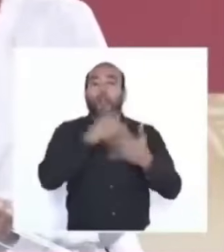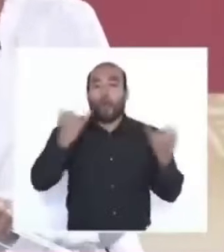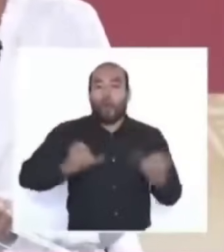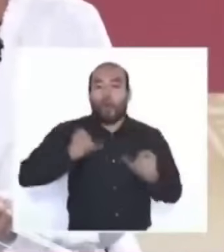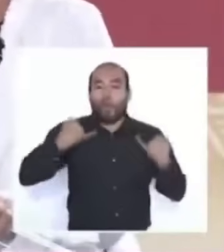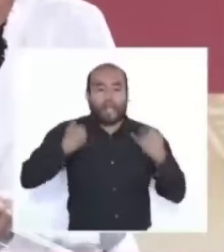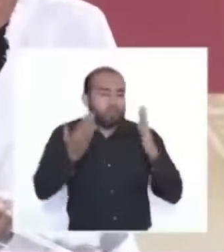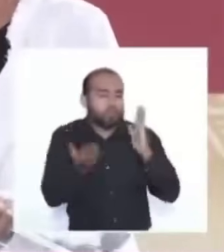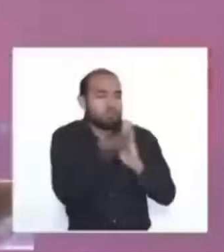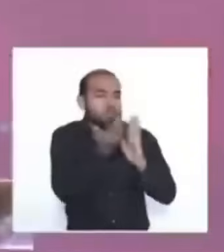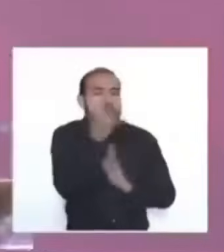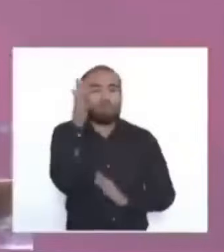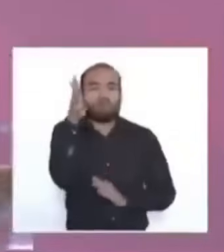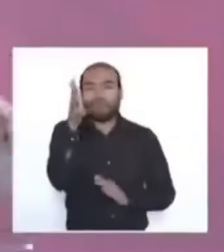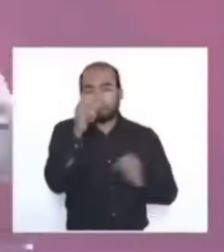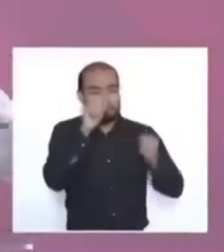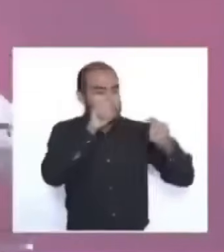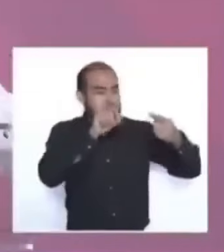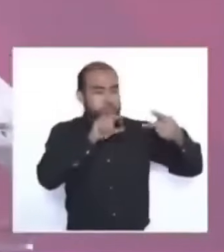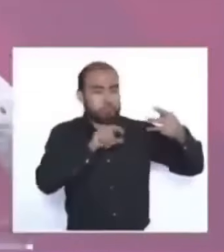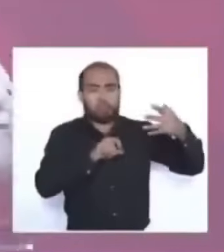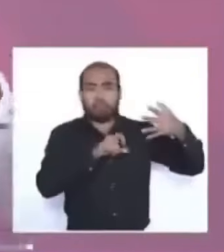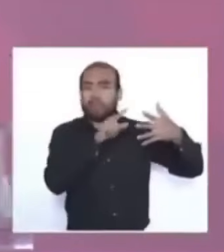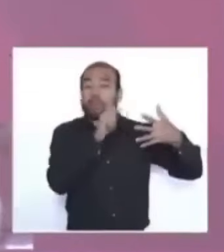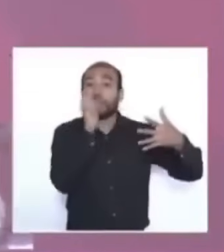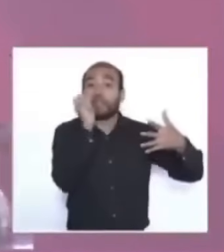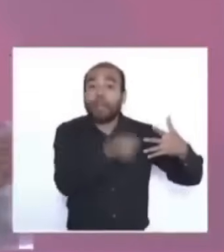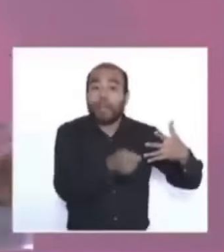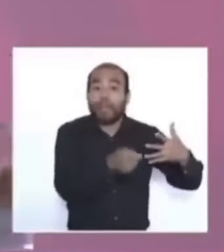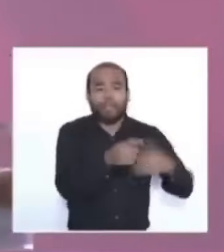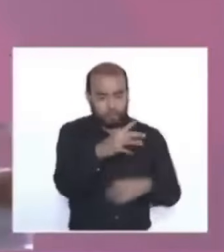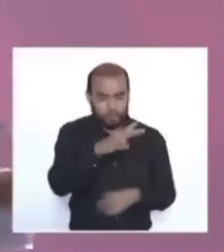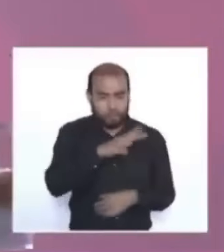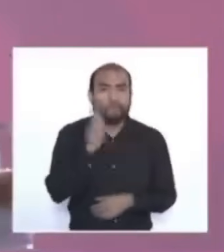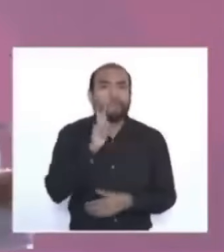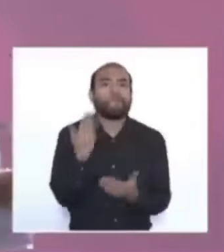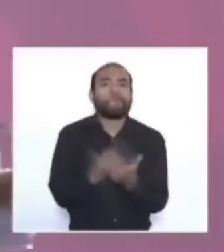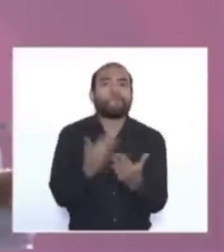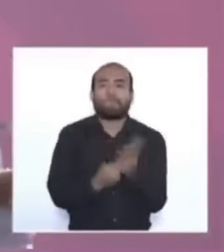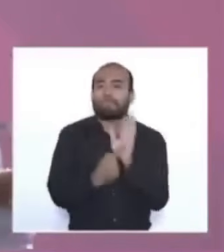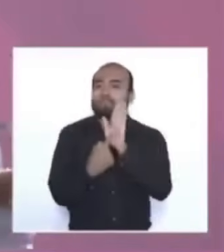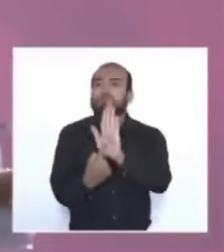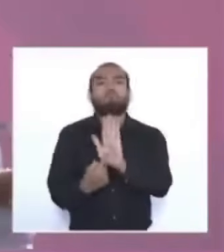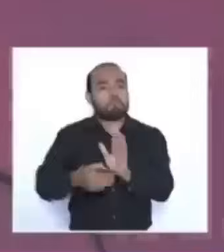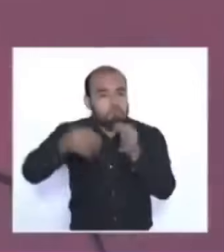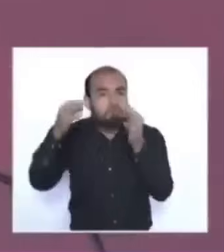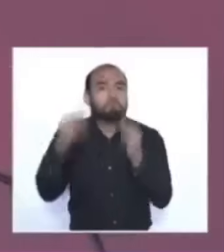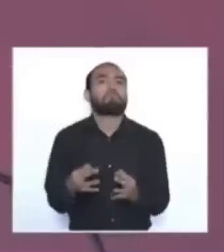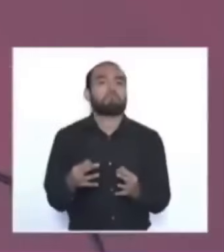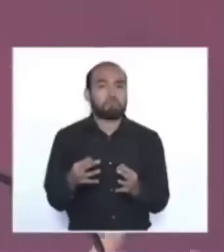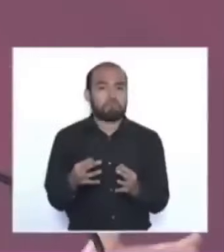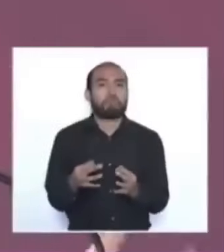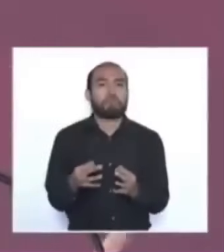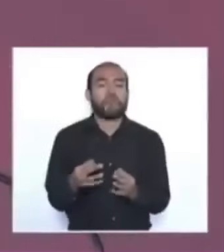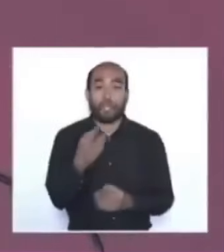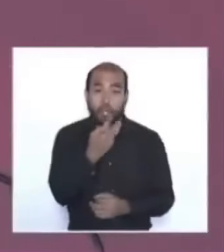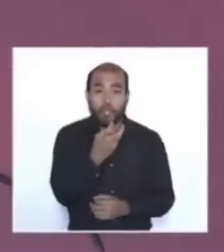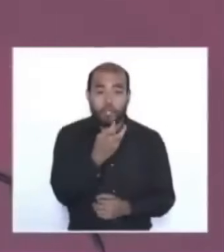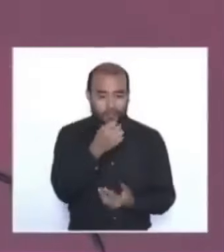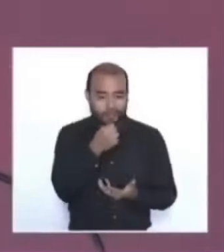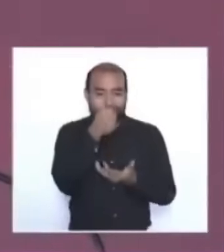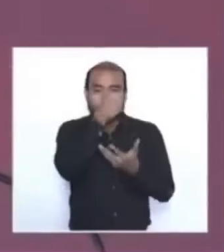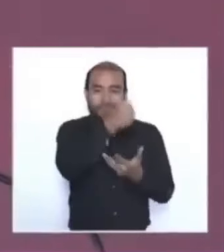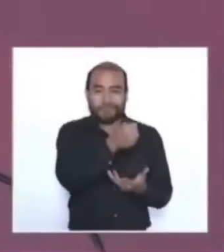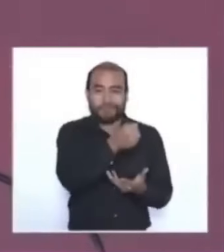dado resultados. Porque cuando el recurso va para el pueblo de México, no